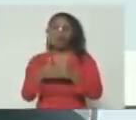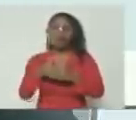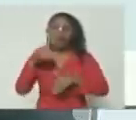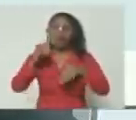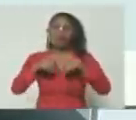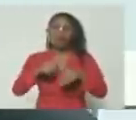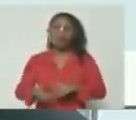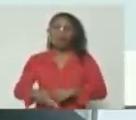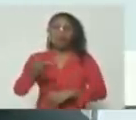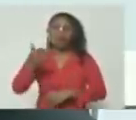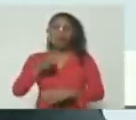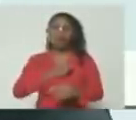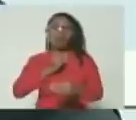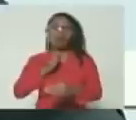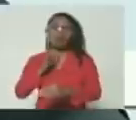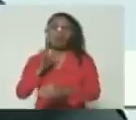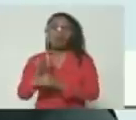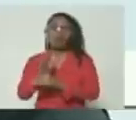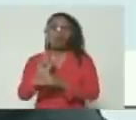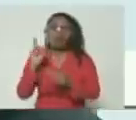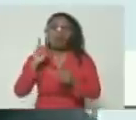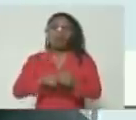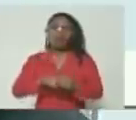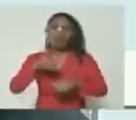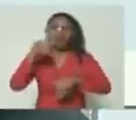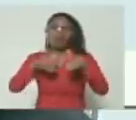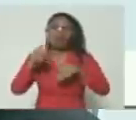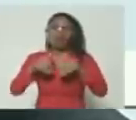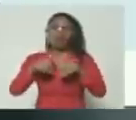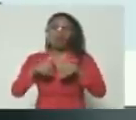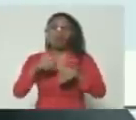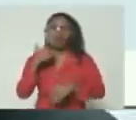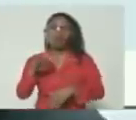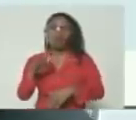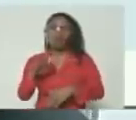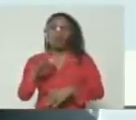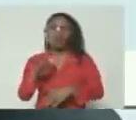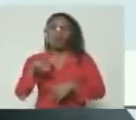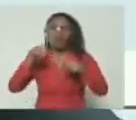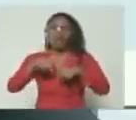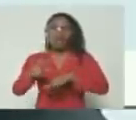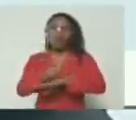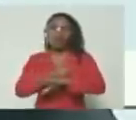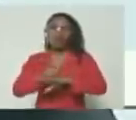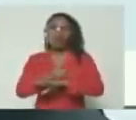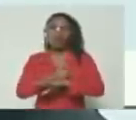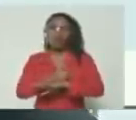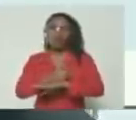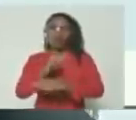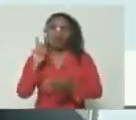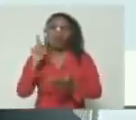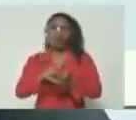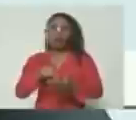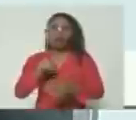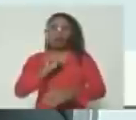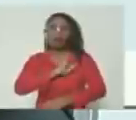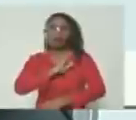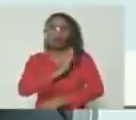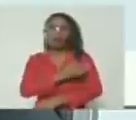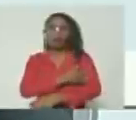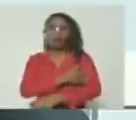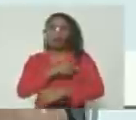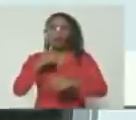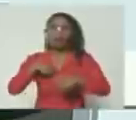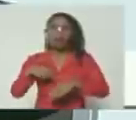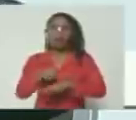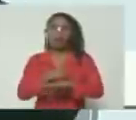Es importante que vayan y se inscriban para que voten en las próximas elecciones. Este gobierno llegó al poder con votos, y a este